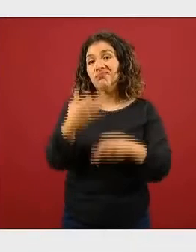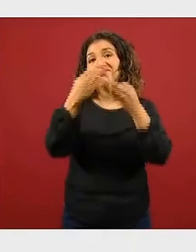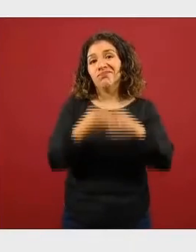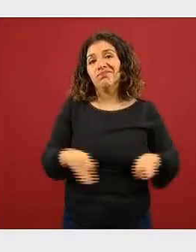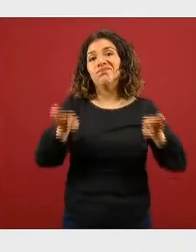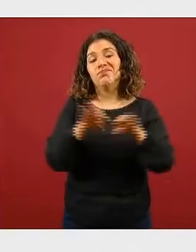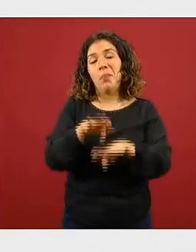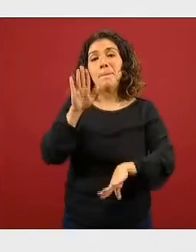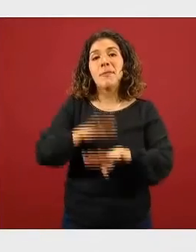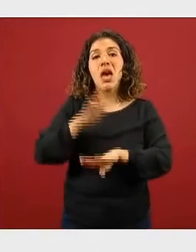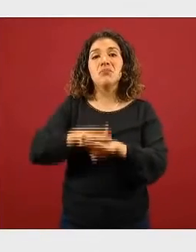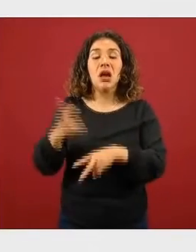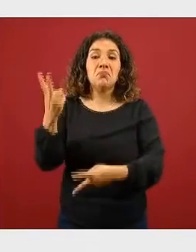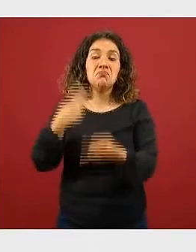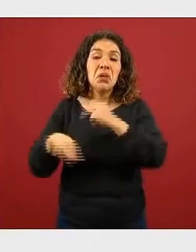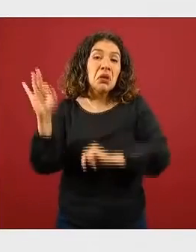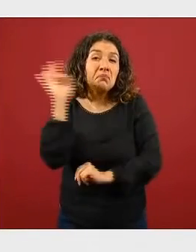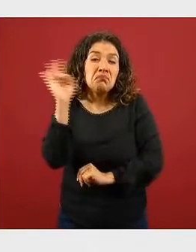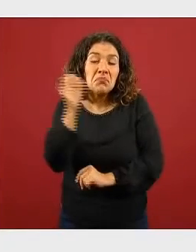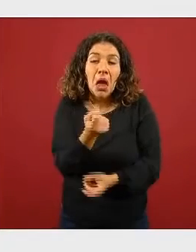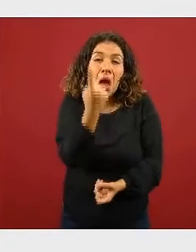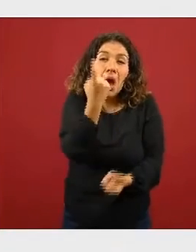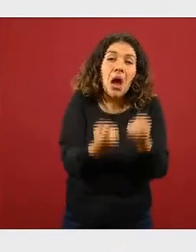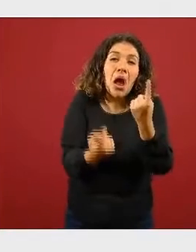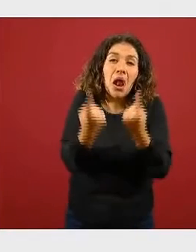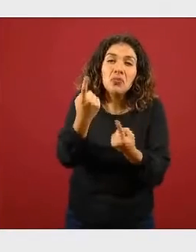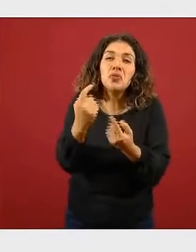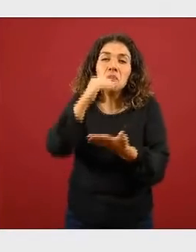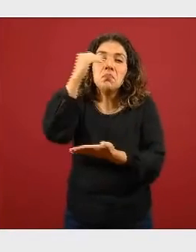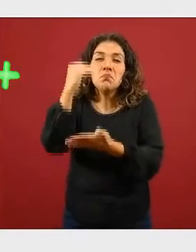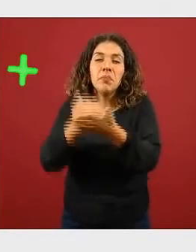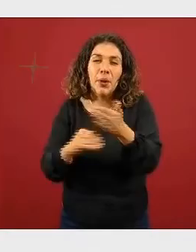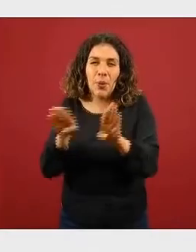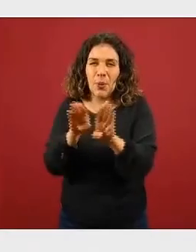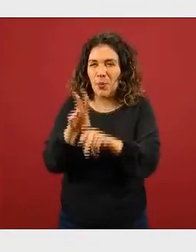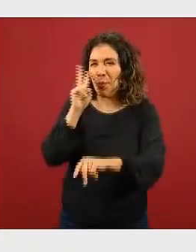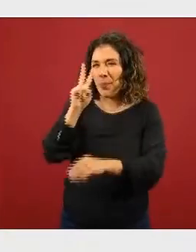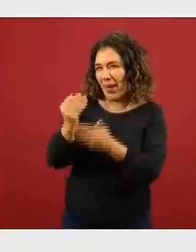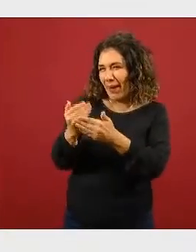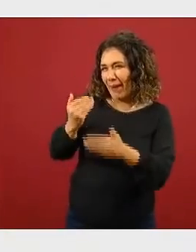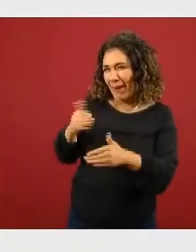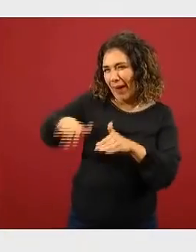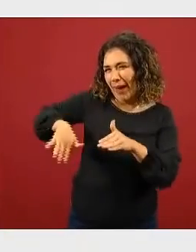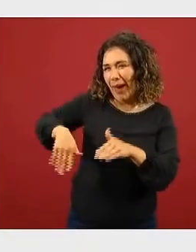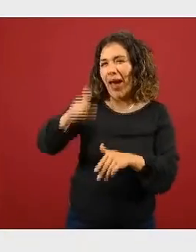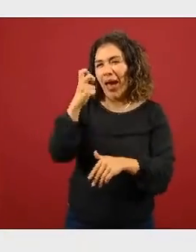importante. A lo mejor algunos de ellos que han disminuido su intensidad son los que, como veíamos hace poco,